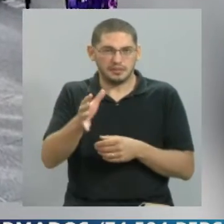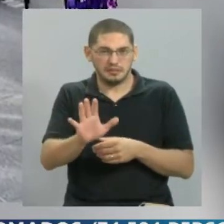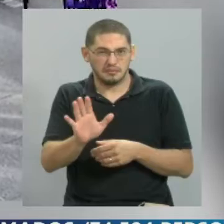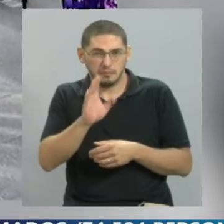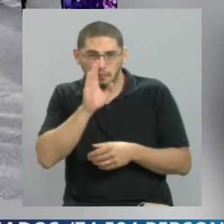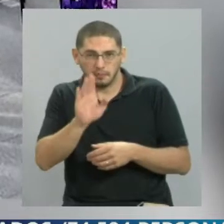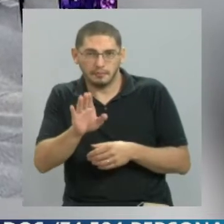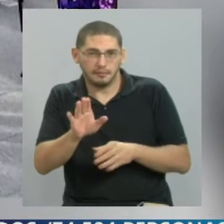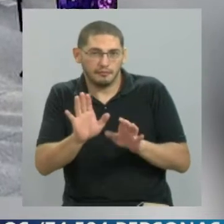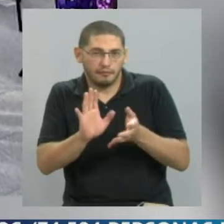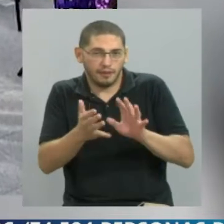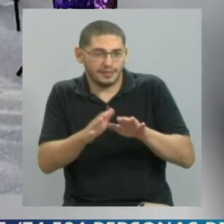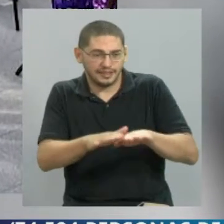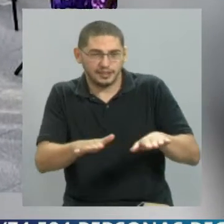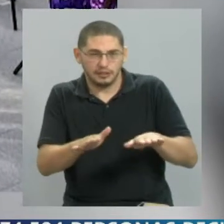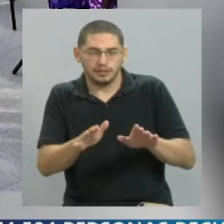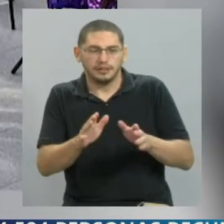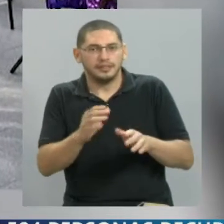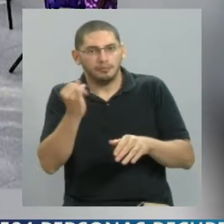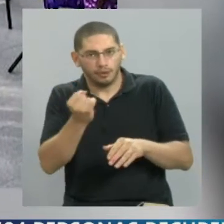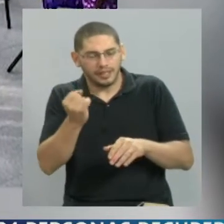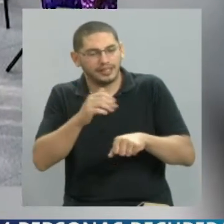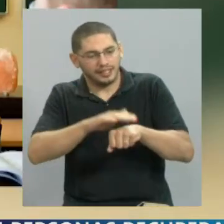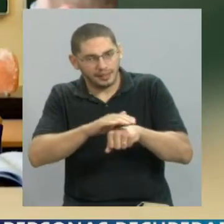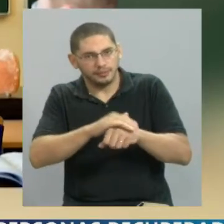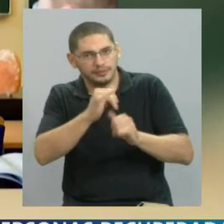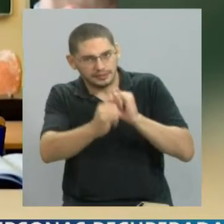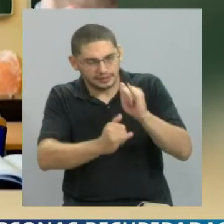Entonces, eso sí es responsabilidad de explicarles bien y argumentar por qué